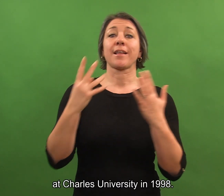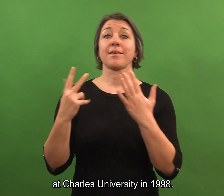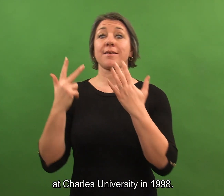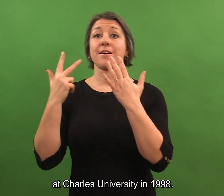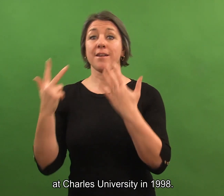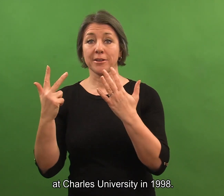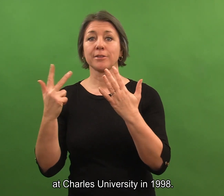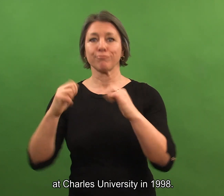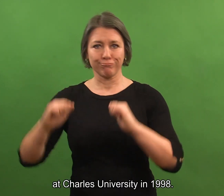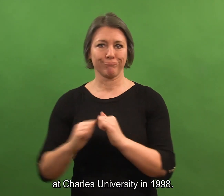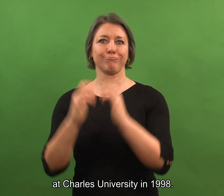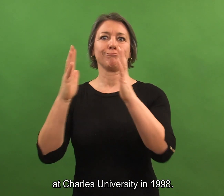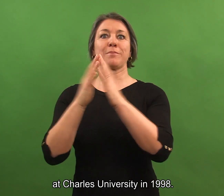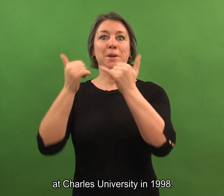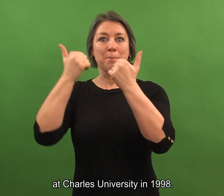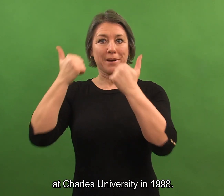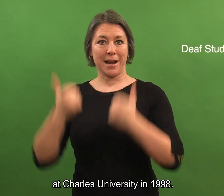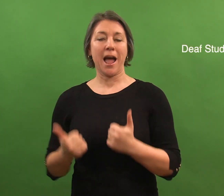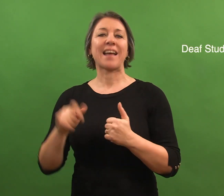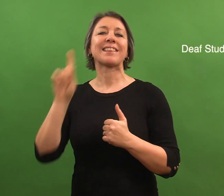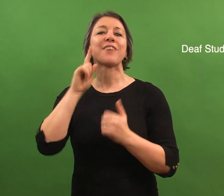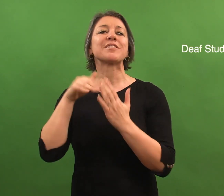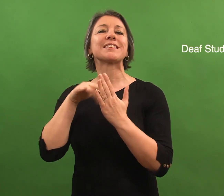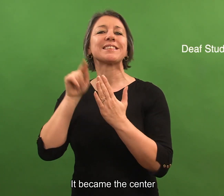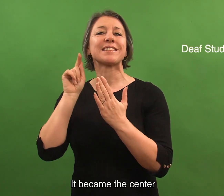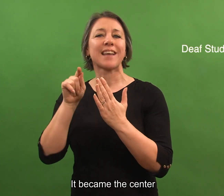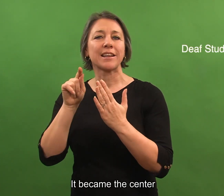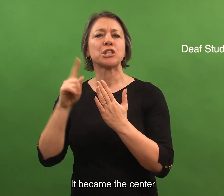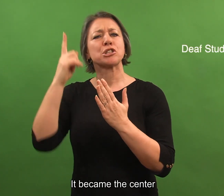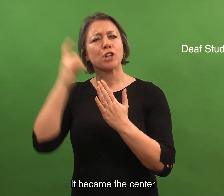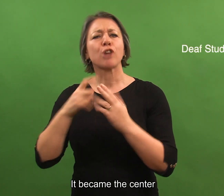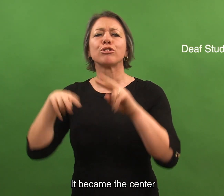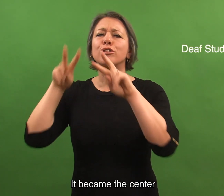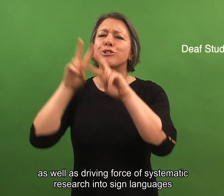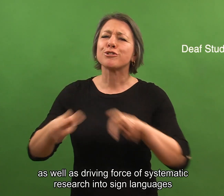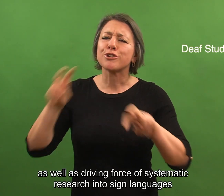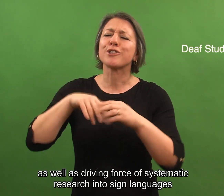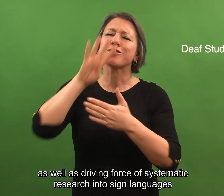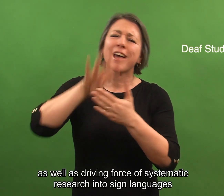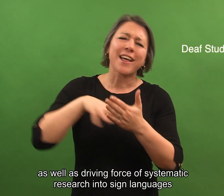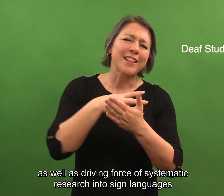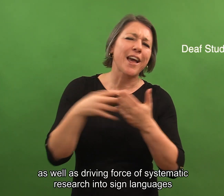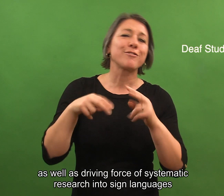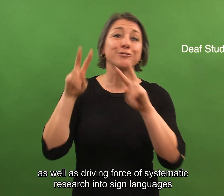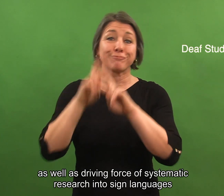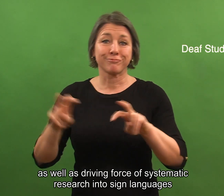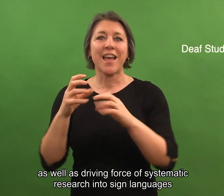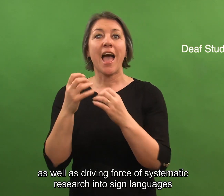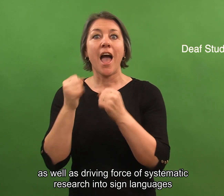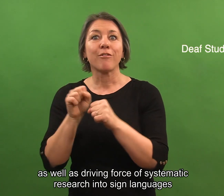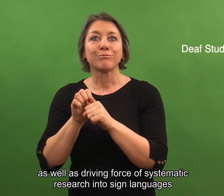que se establecieron los programas de estudios para sordos como programas universitarios en la Universidad de Charles